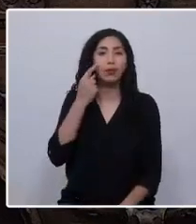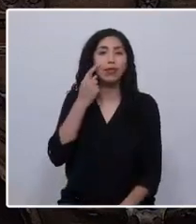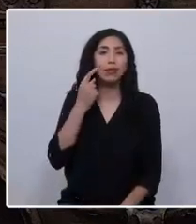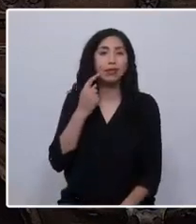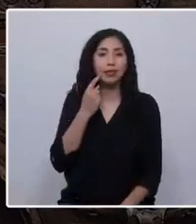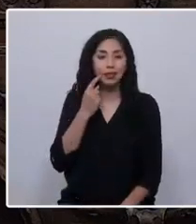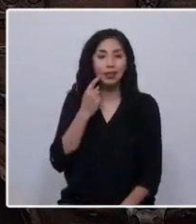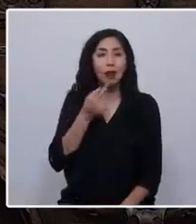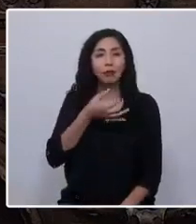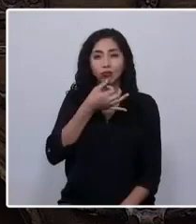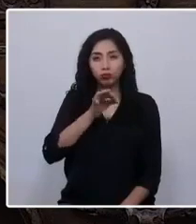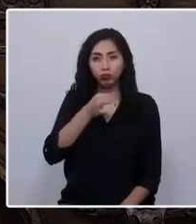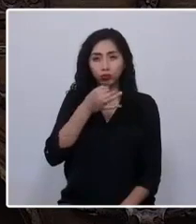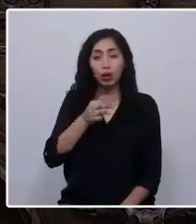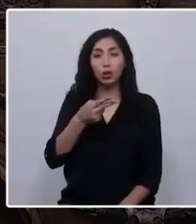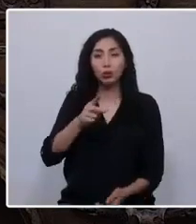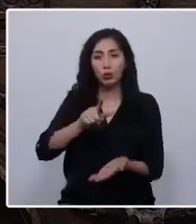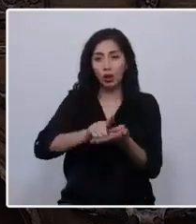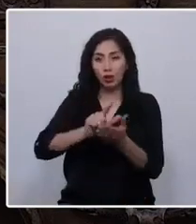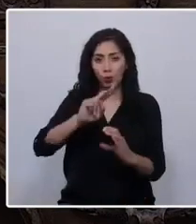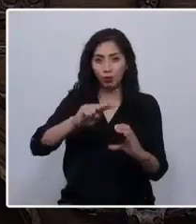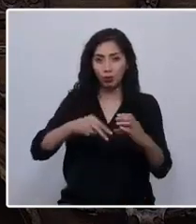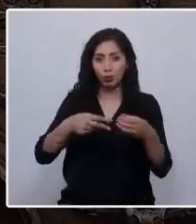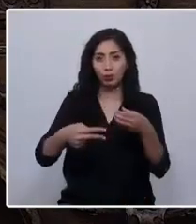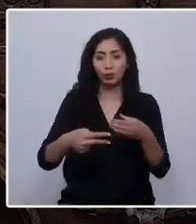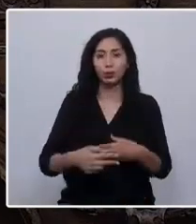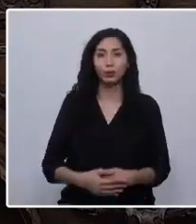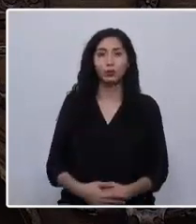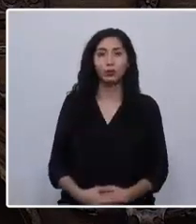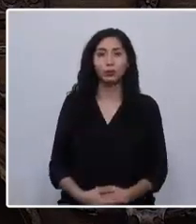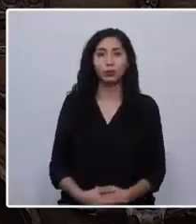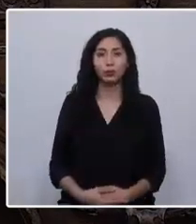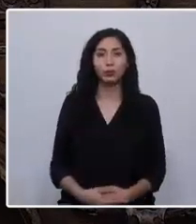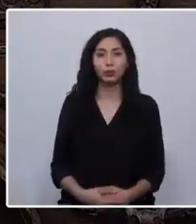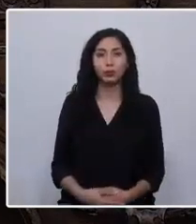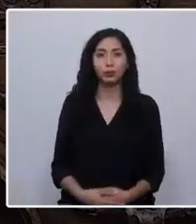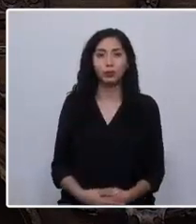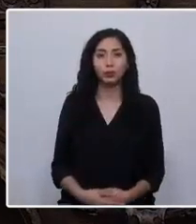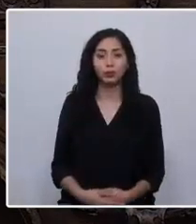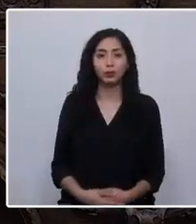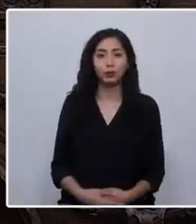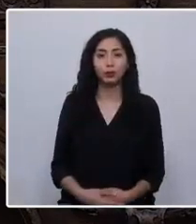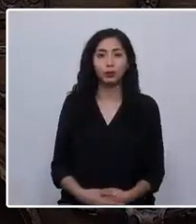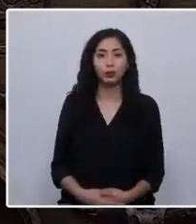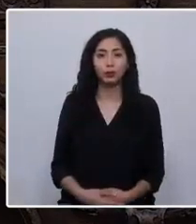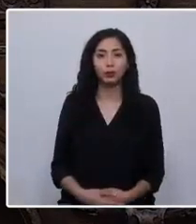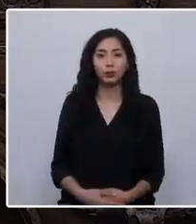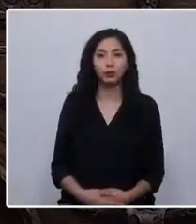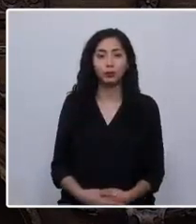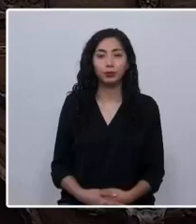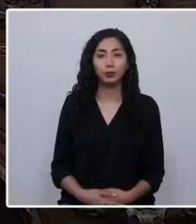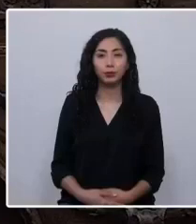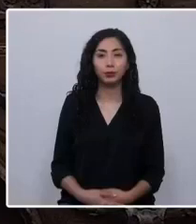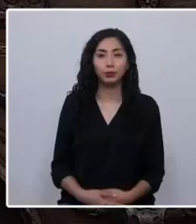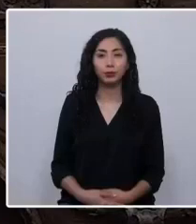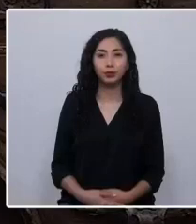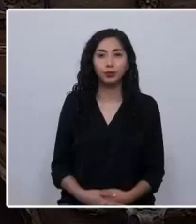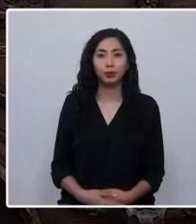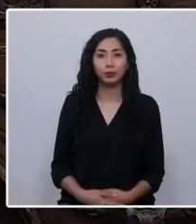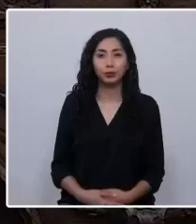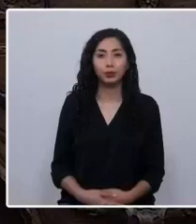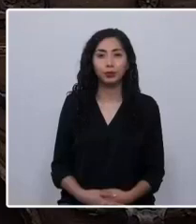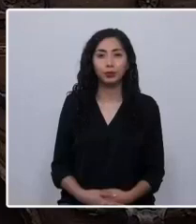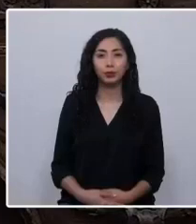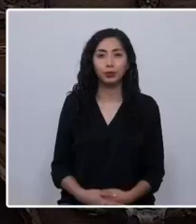wilintukungi tatfi, mlitani traducikelu tatfumu, feita leia y tatfach papel, Welo newentu betan puma puche al que tu lelu wal